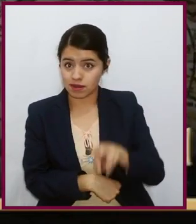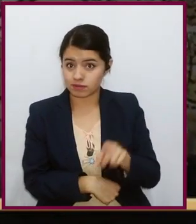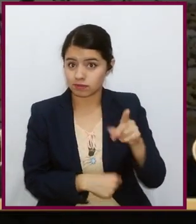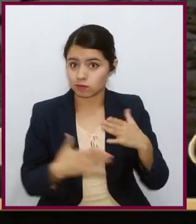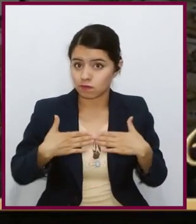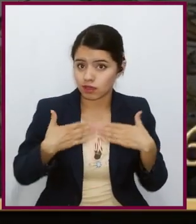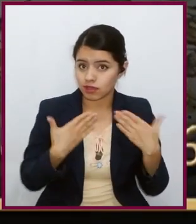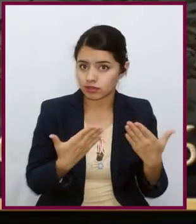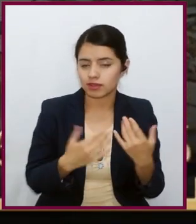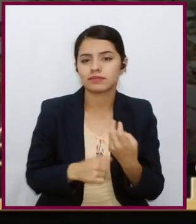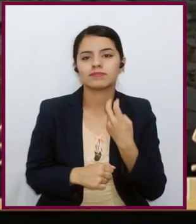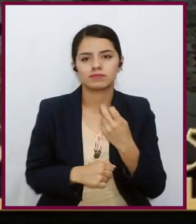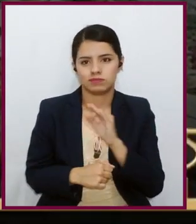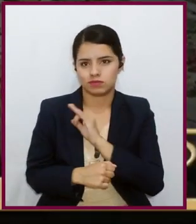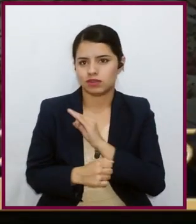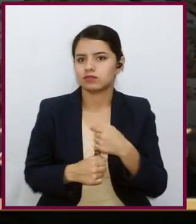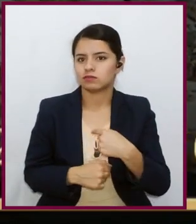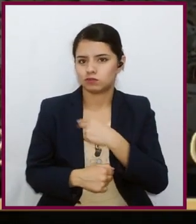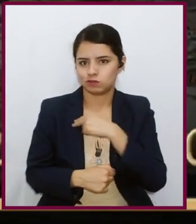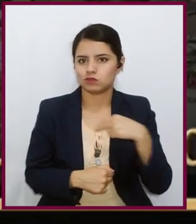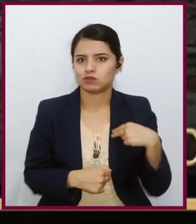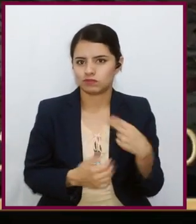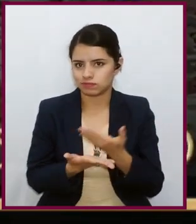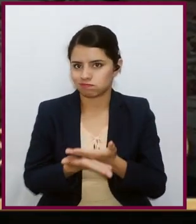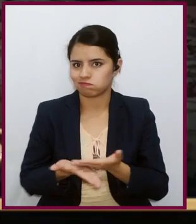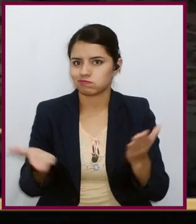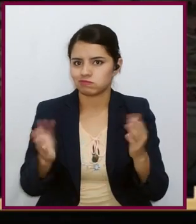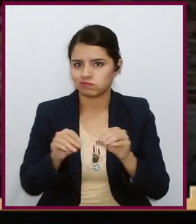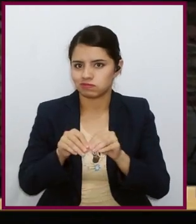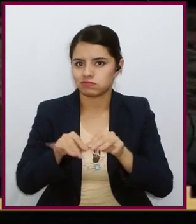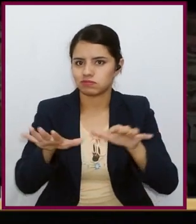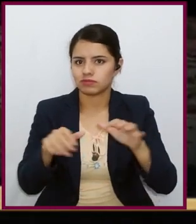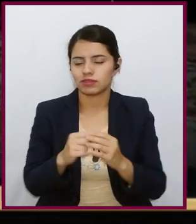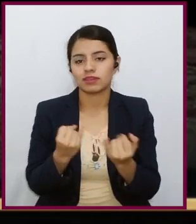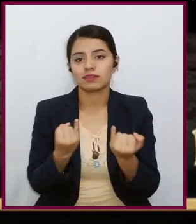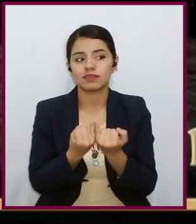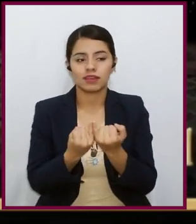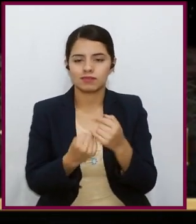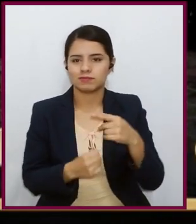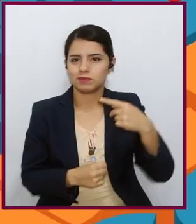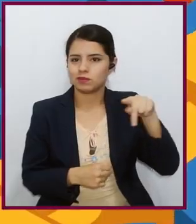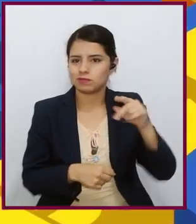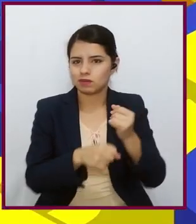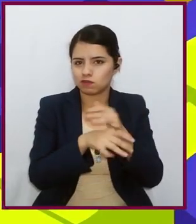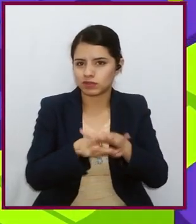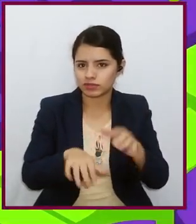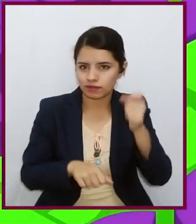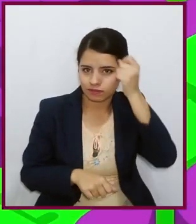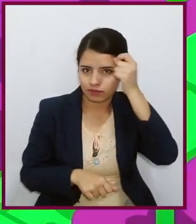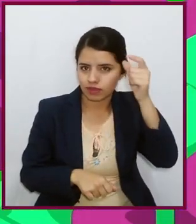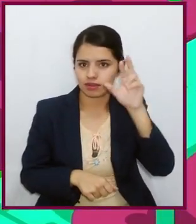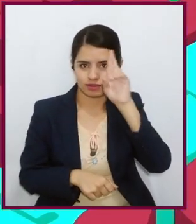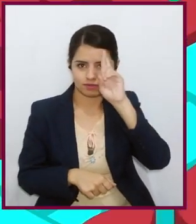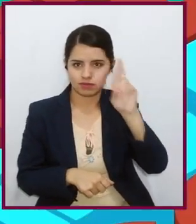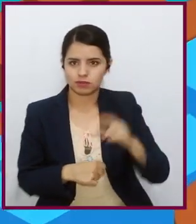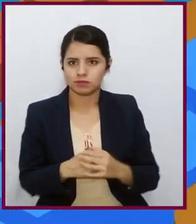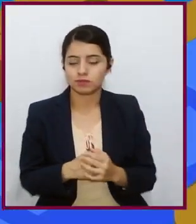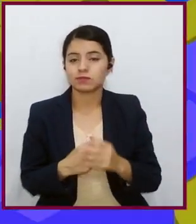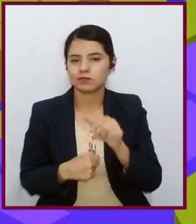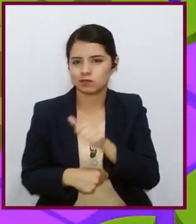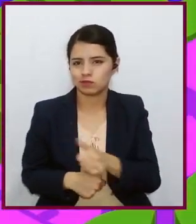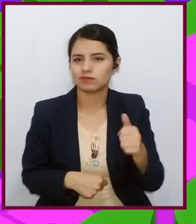las imágenes, porque el cerebro procesa la información visual 60.000 veces más rápido que el texto. Por esta razón, yo sugiero que